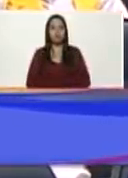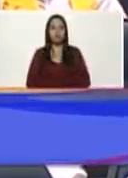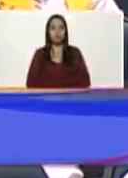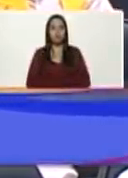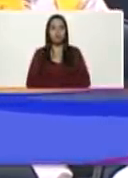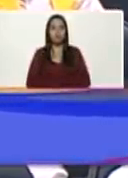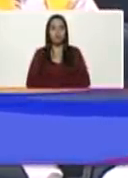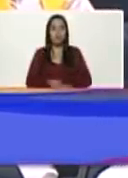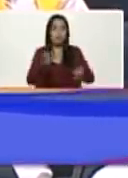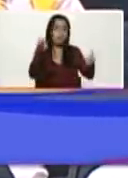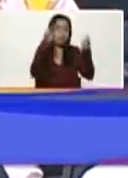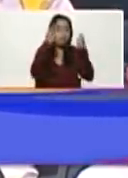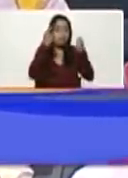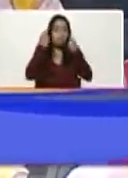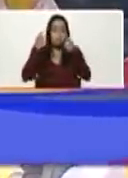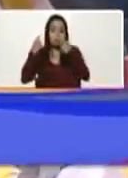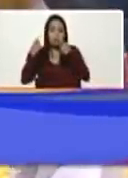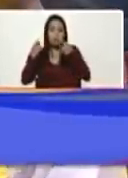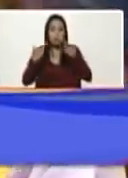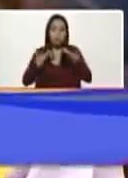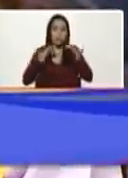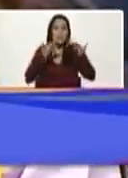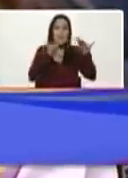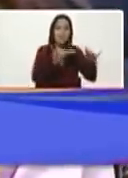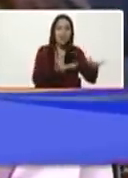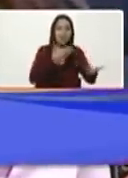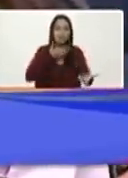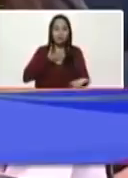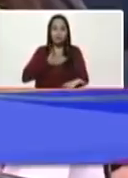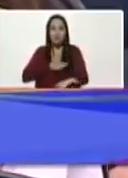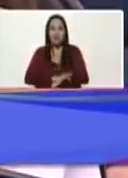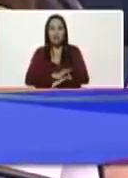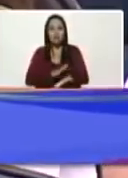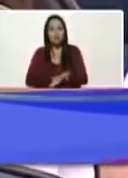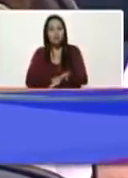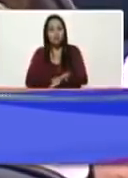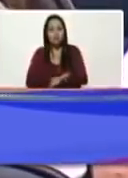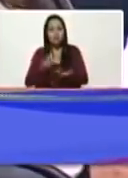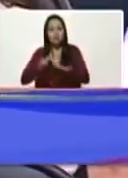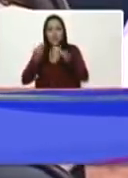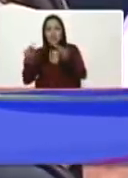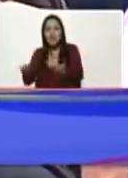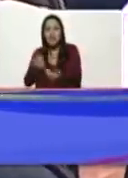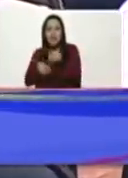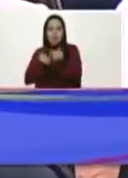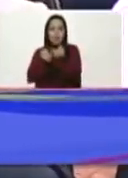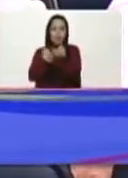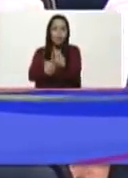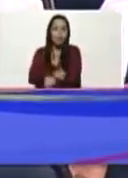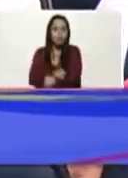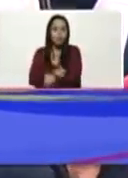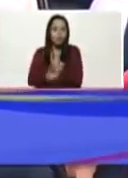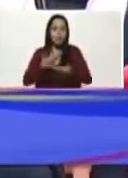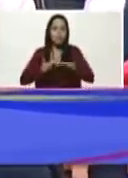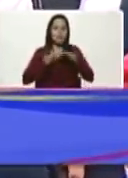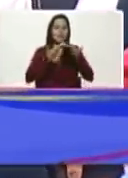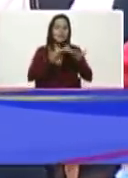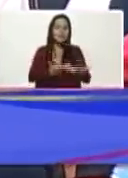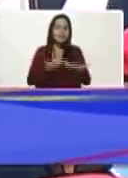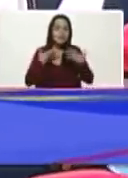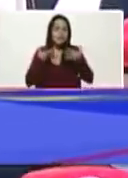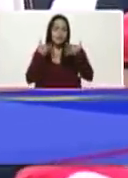formados para llevarle alivio, para llevarle amor y para llevarle